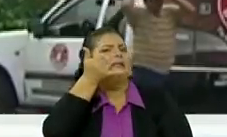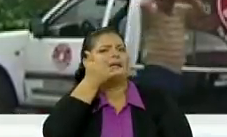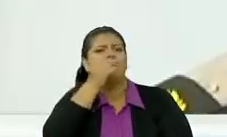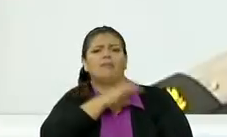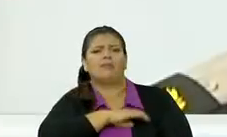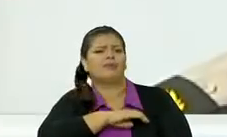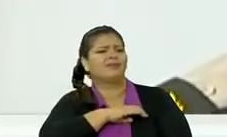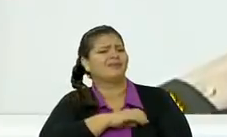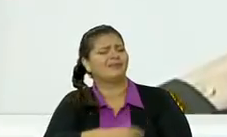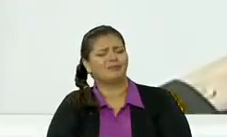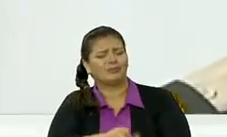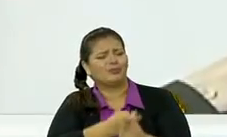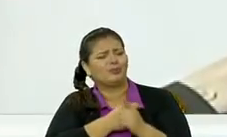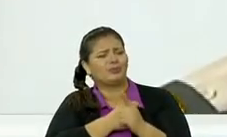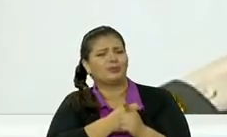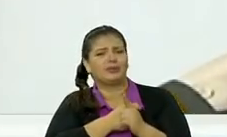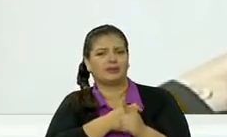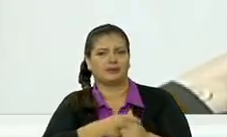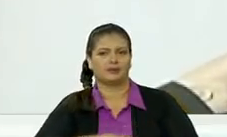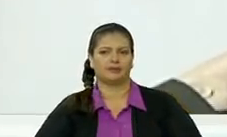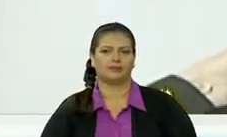personal.